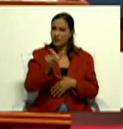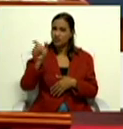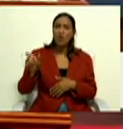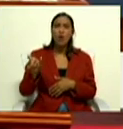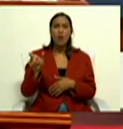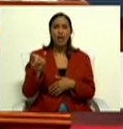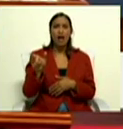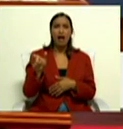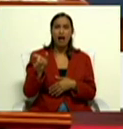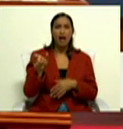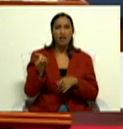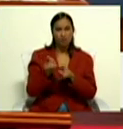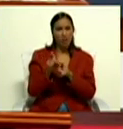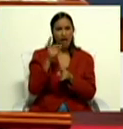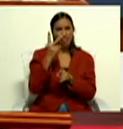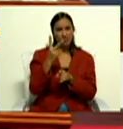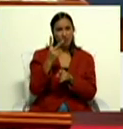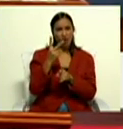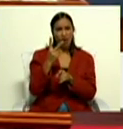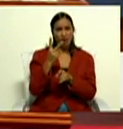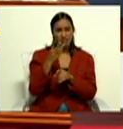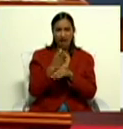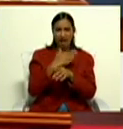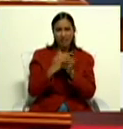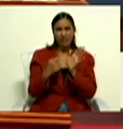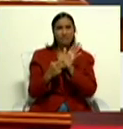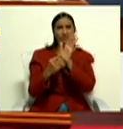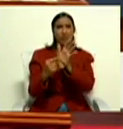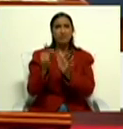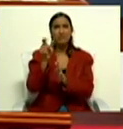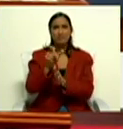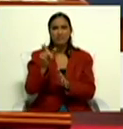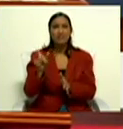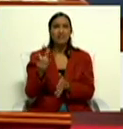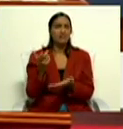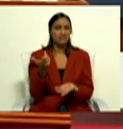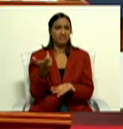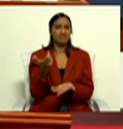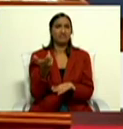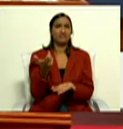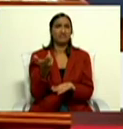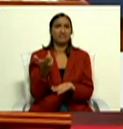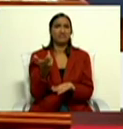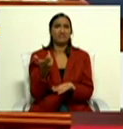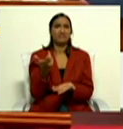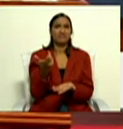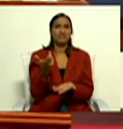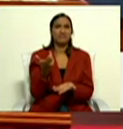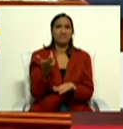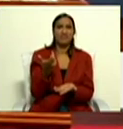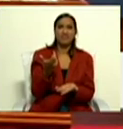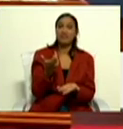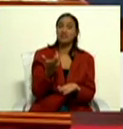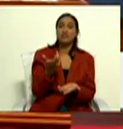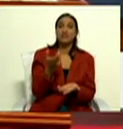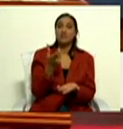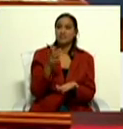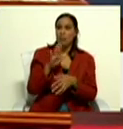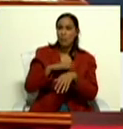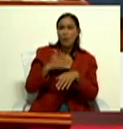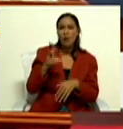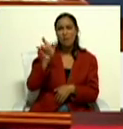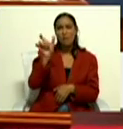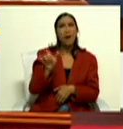mercenarias, que les gustan los viáticos, los viajes a La Haya, a Ginebra, para estar allá semanas,